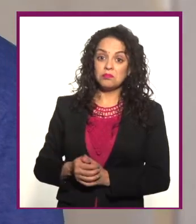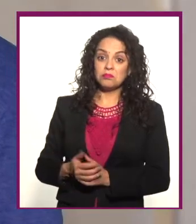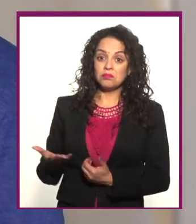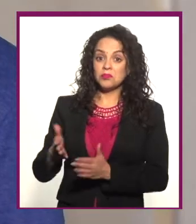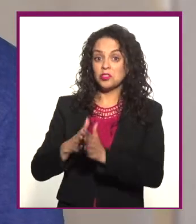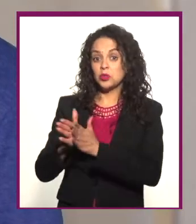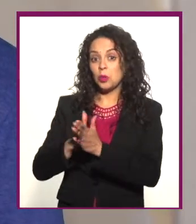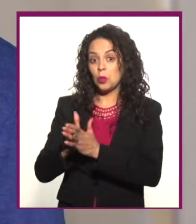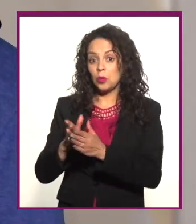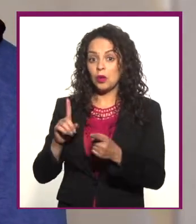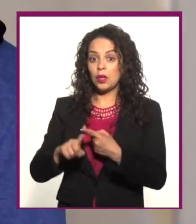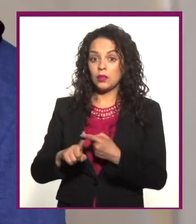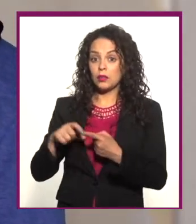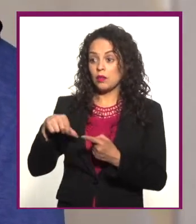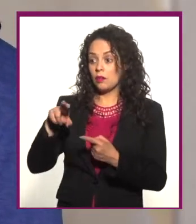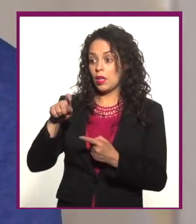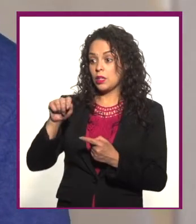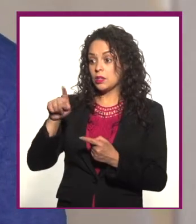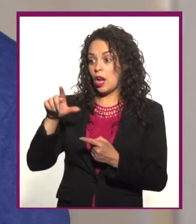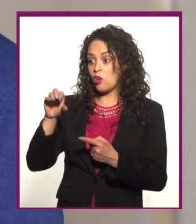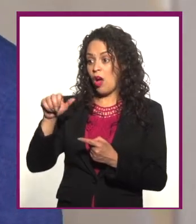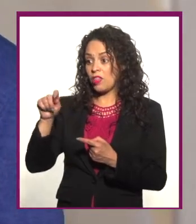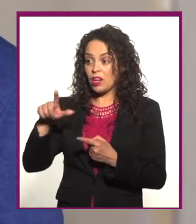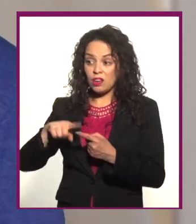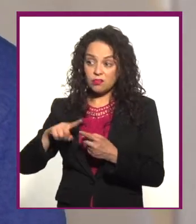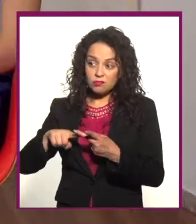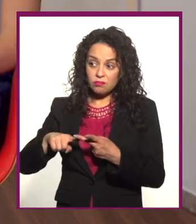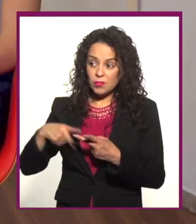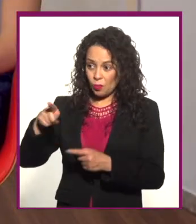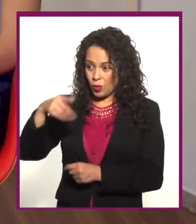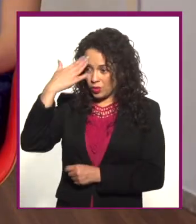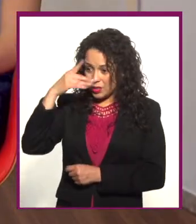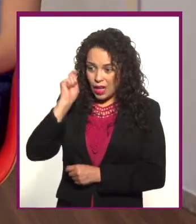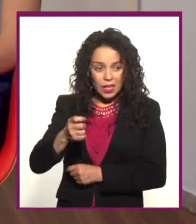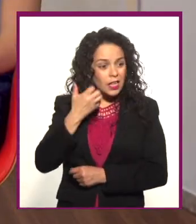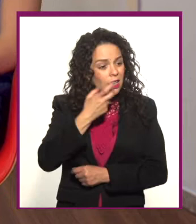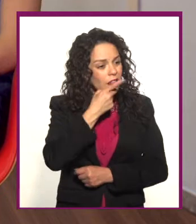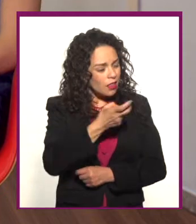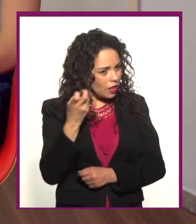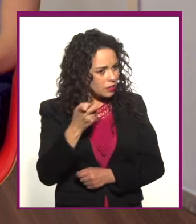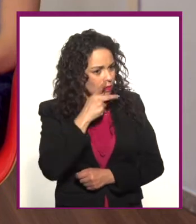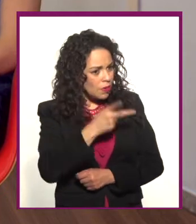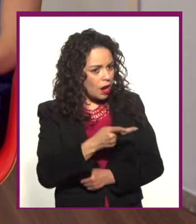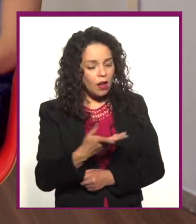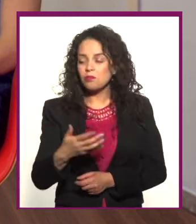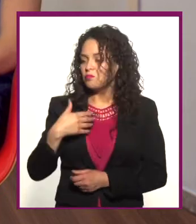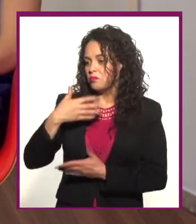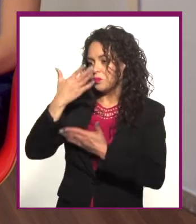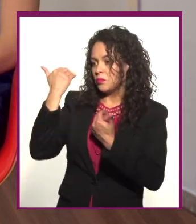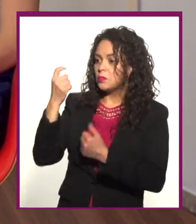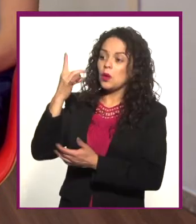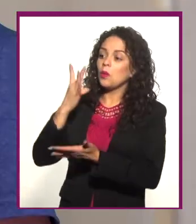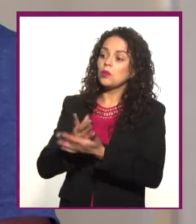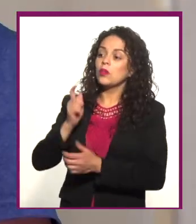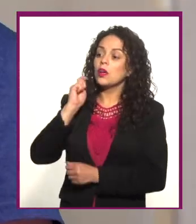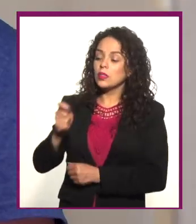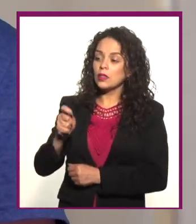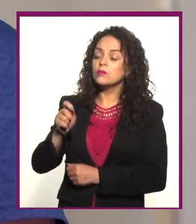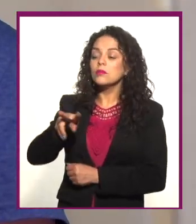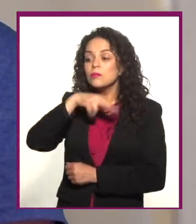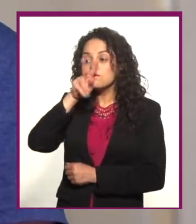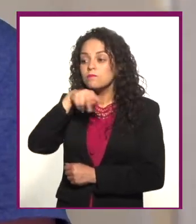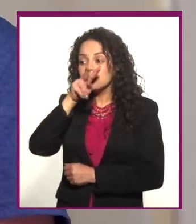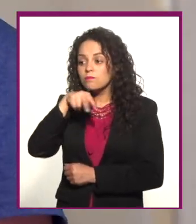Pocas, como chocolate, quetzalcóatl. ¿Pero sabes qué significan? Solo sé que